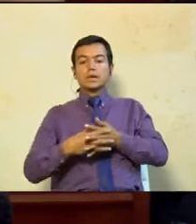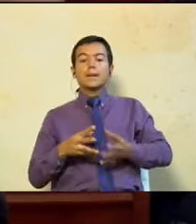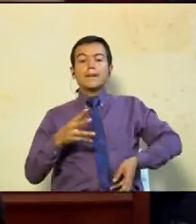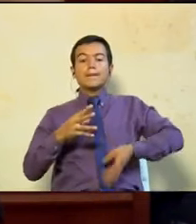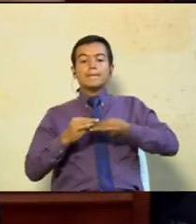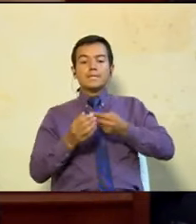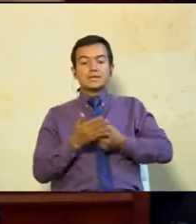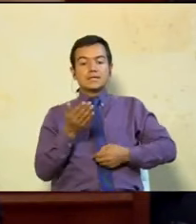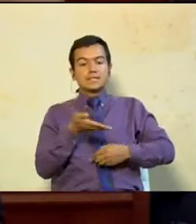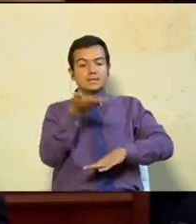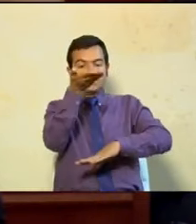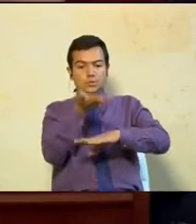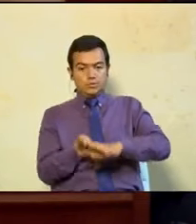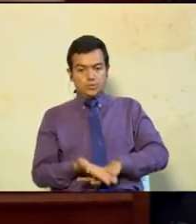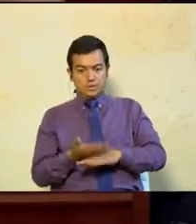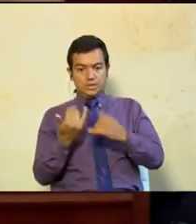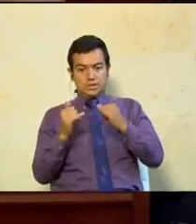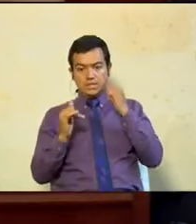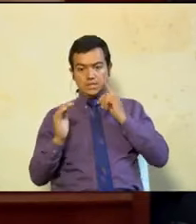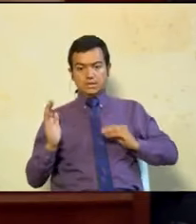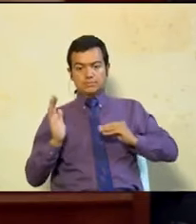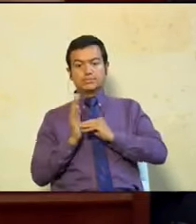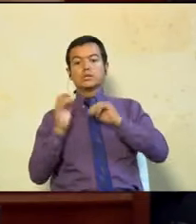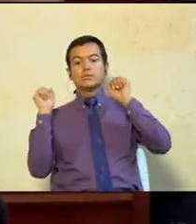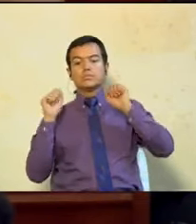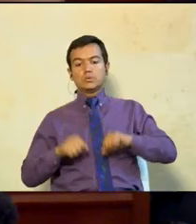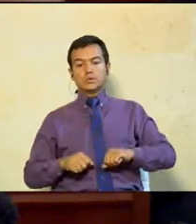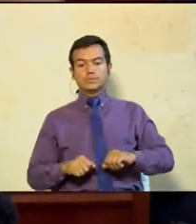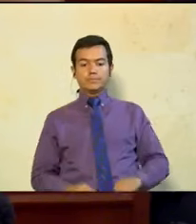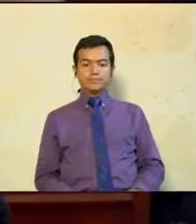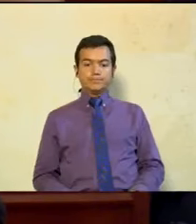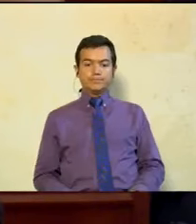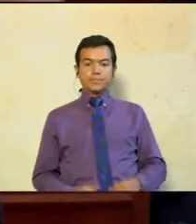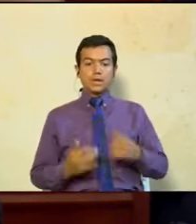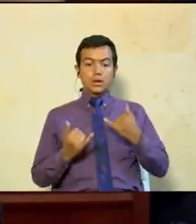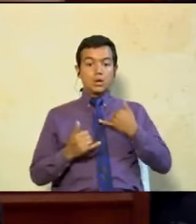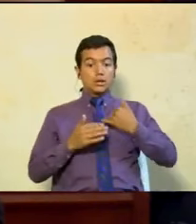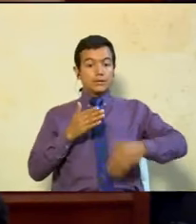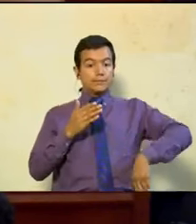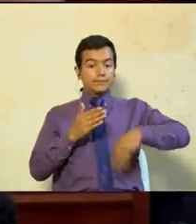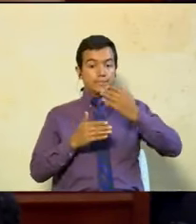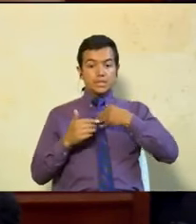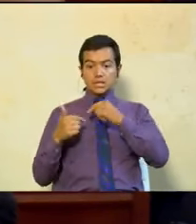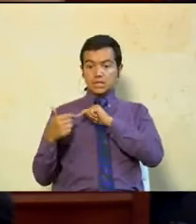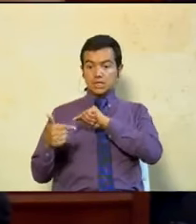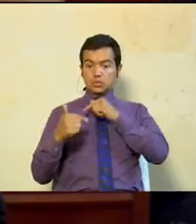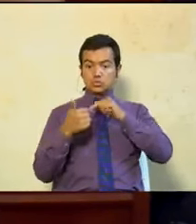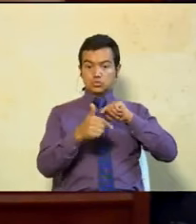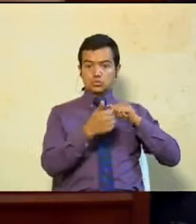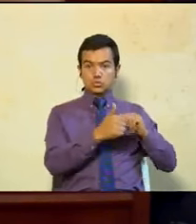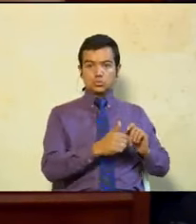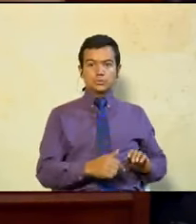proposiciones que han sido avaladas se anuncia que se abre la